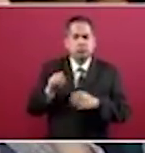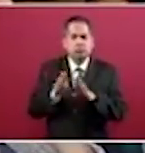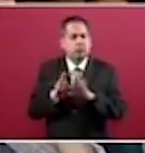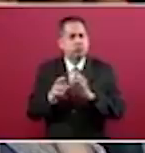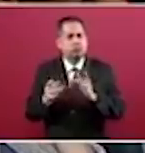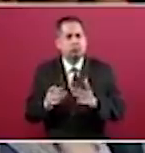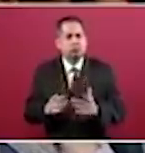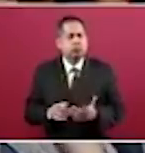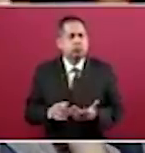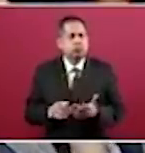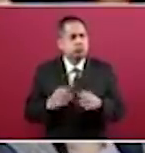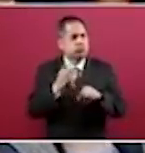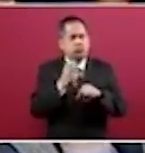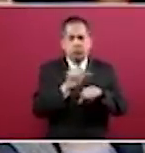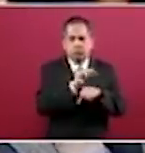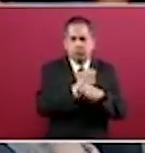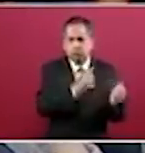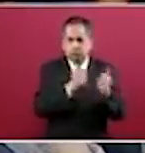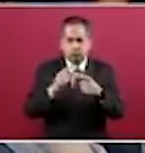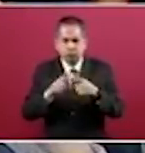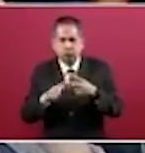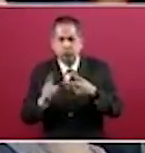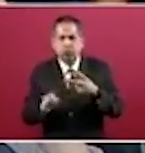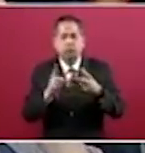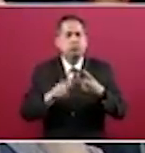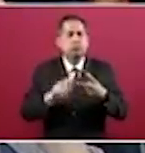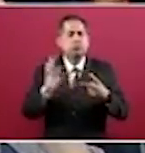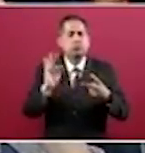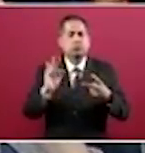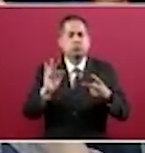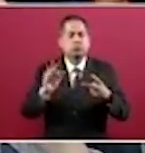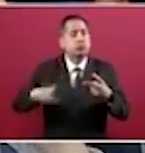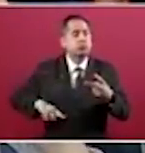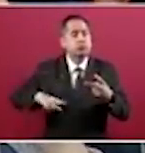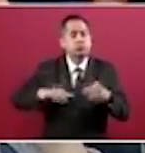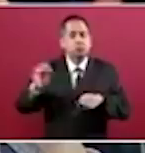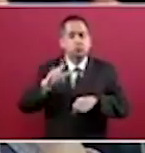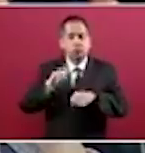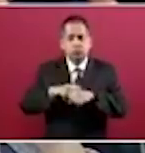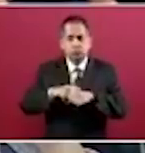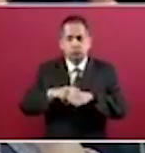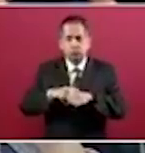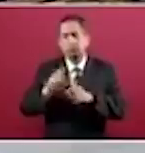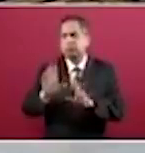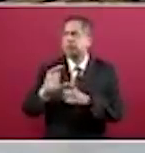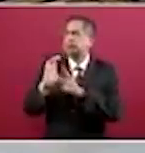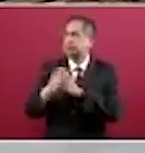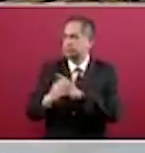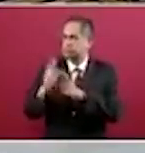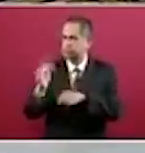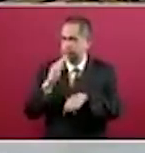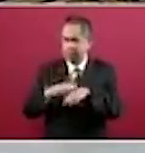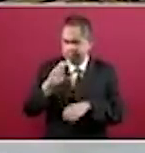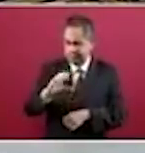tiene impedido la importación de autos a México. Esa es una, ¿no? Y la otra, si el gobierno federal va a firmar con, bueno, la Comisión